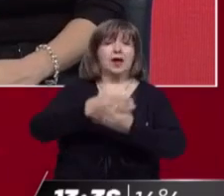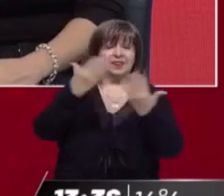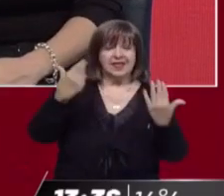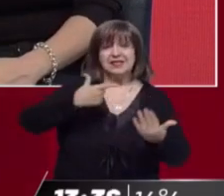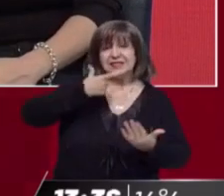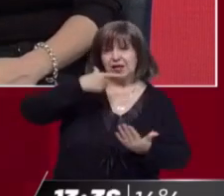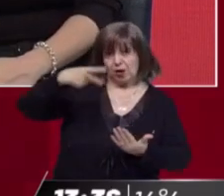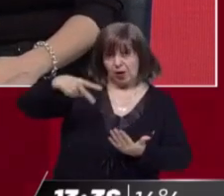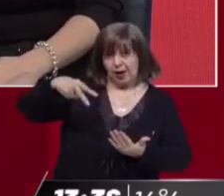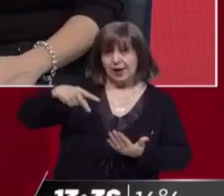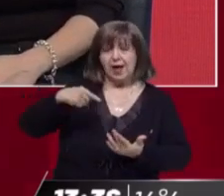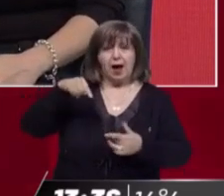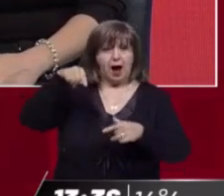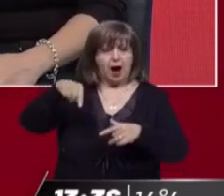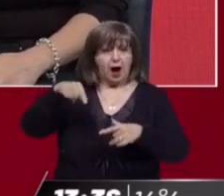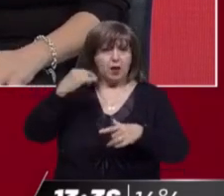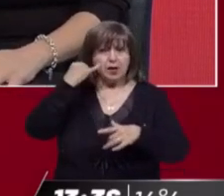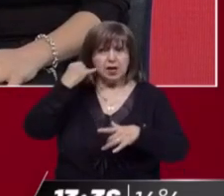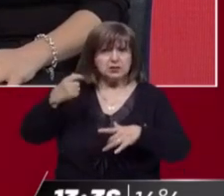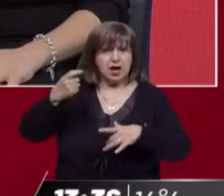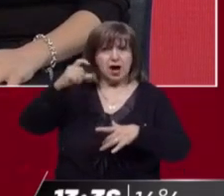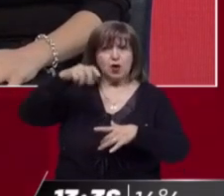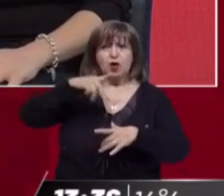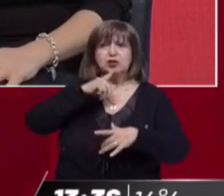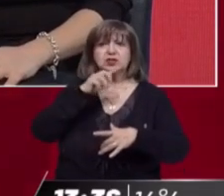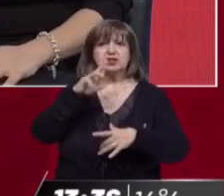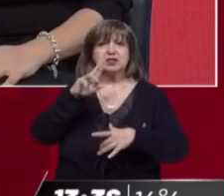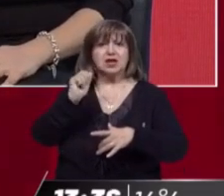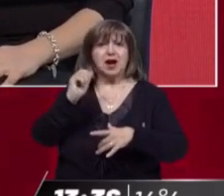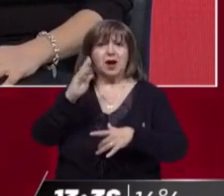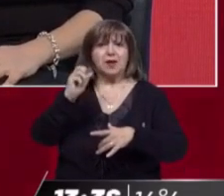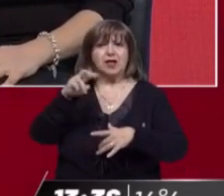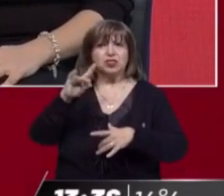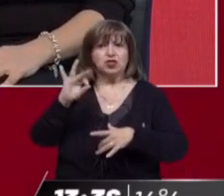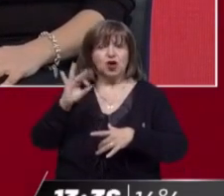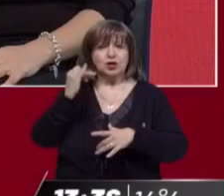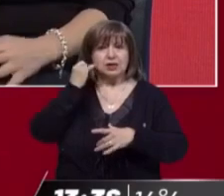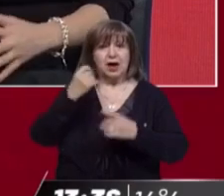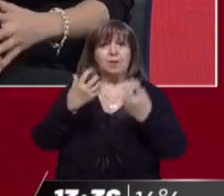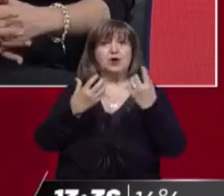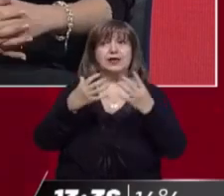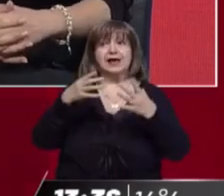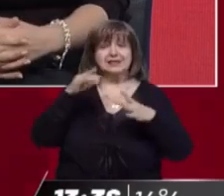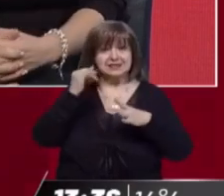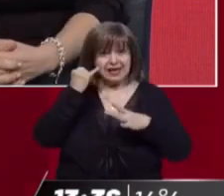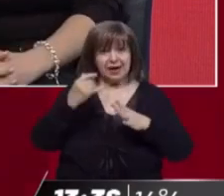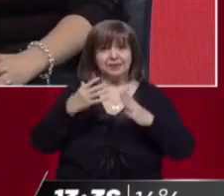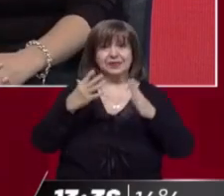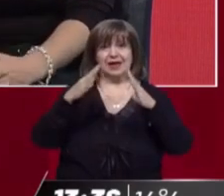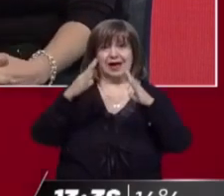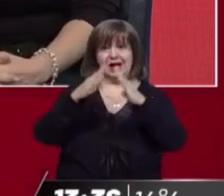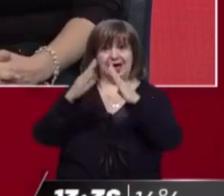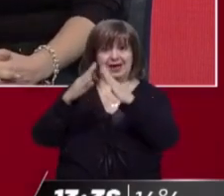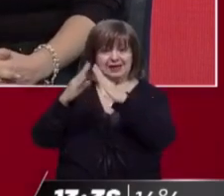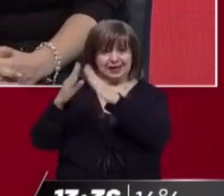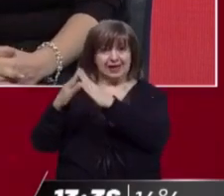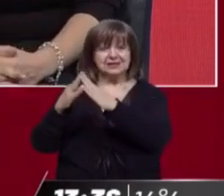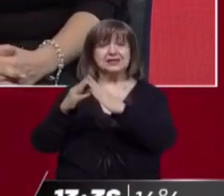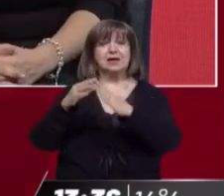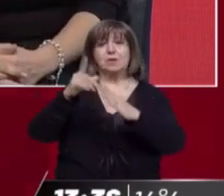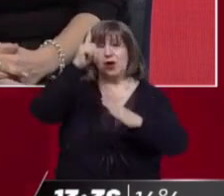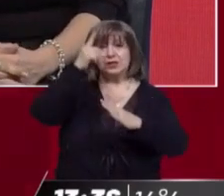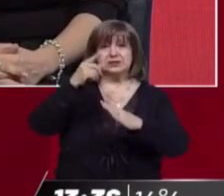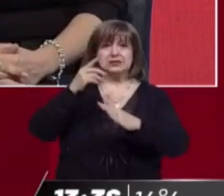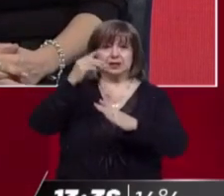Bueno, como decían, un gran y duro golpe al contrabando se dio en el marco de tres allanamientos que sucedieron en la ciudad de Tunuyán, en el Valle